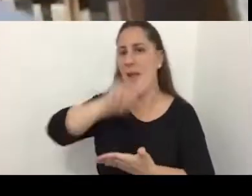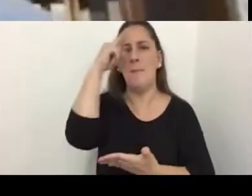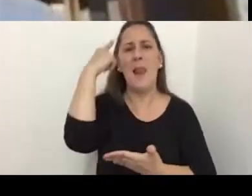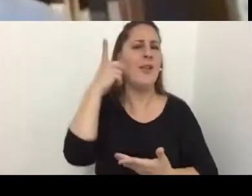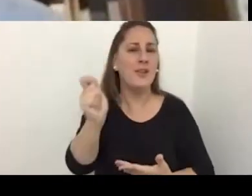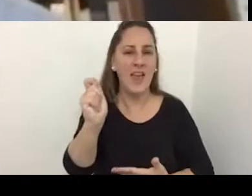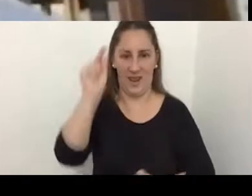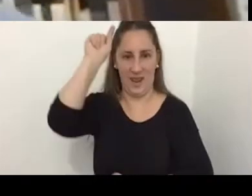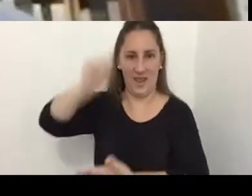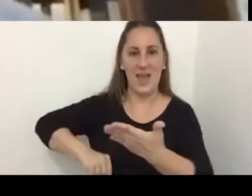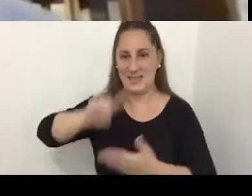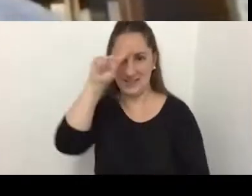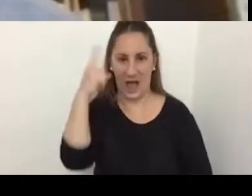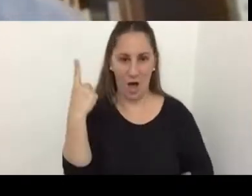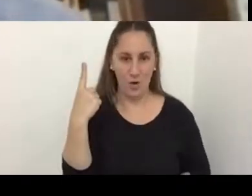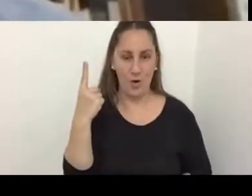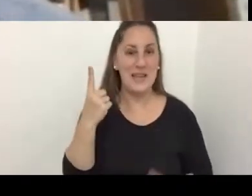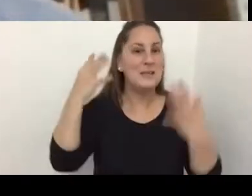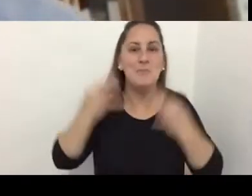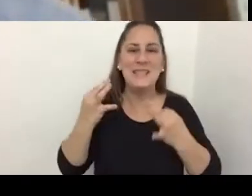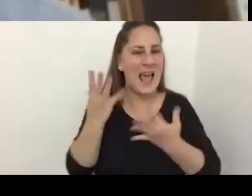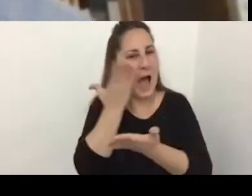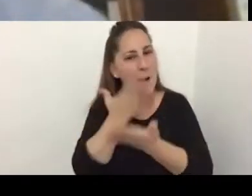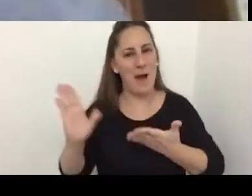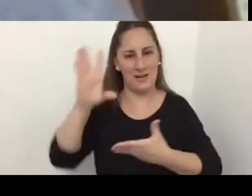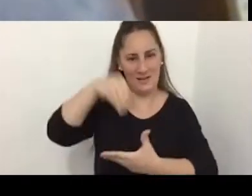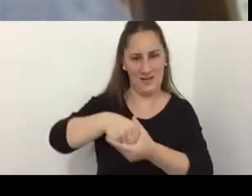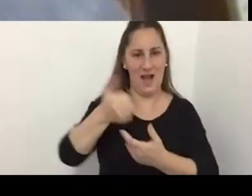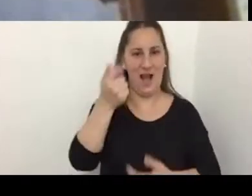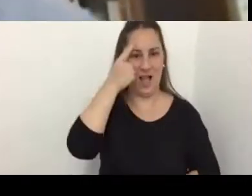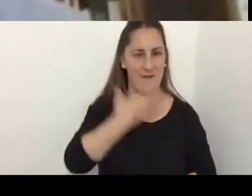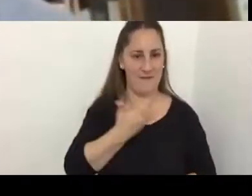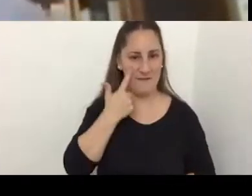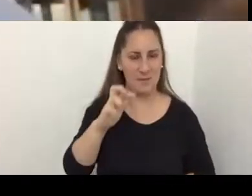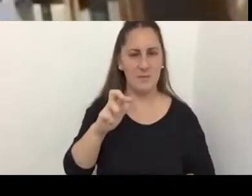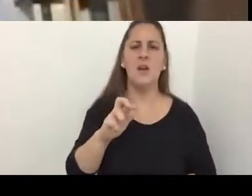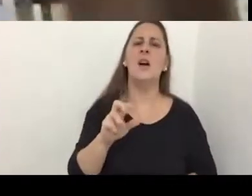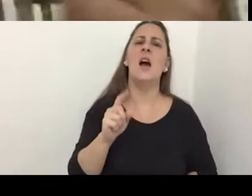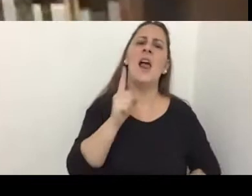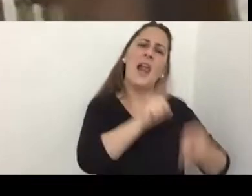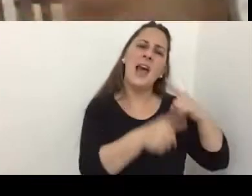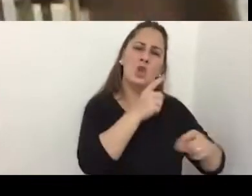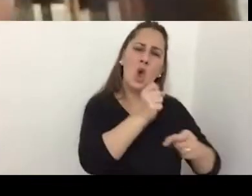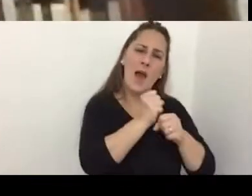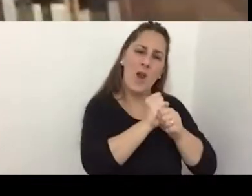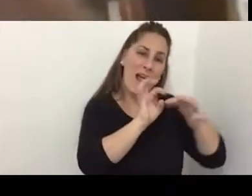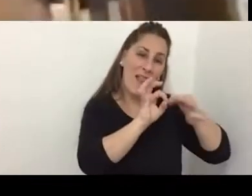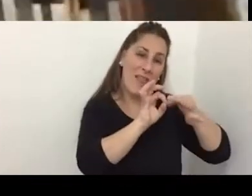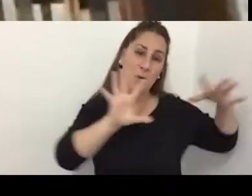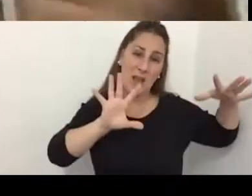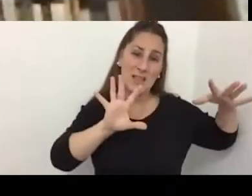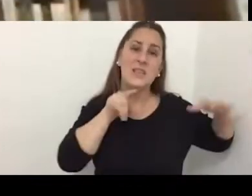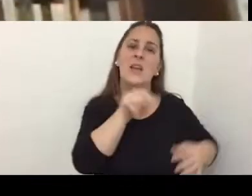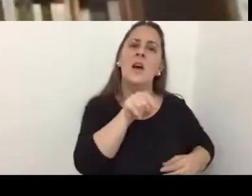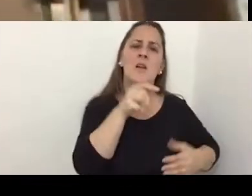cual hay una particularidad extra. Ahora, democratizar las relaciones laborales, que implica que todas esas luchas de